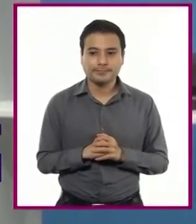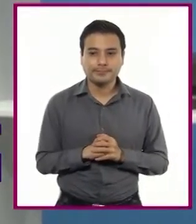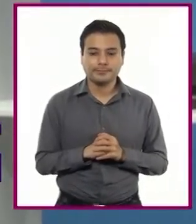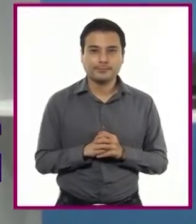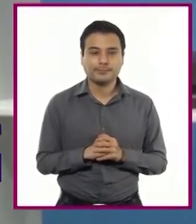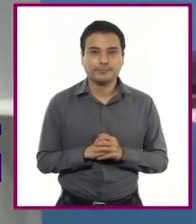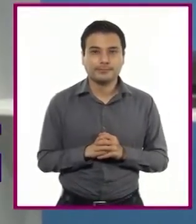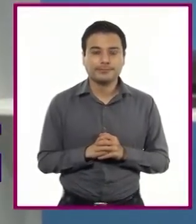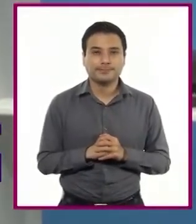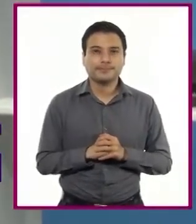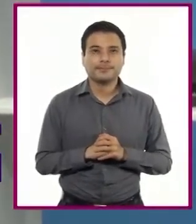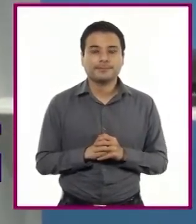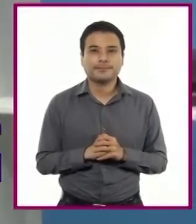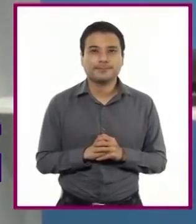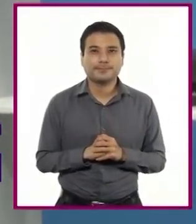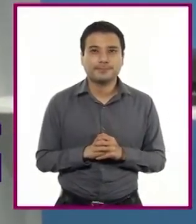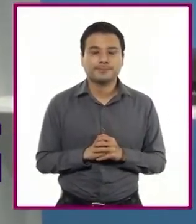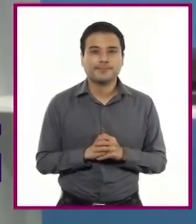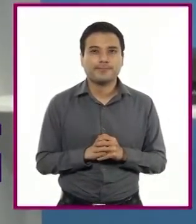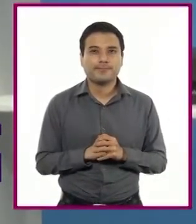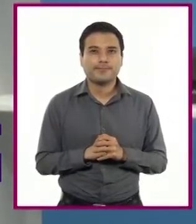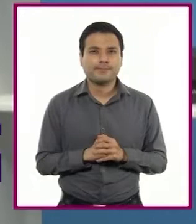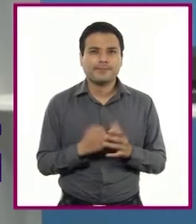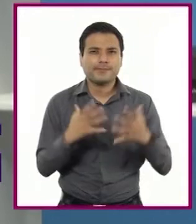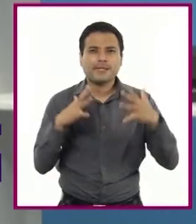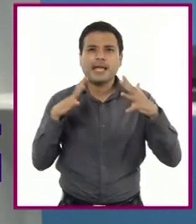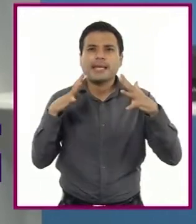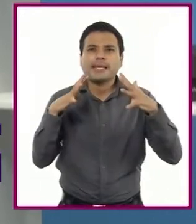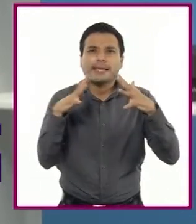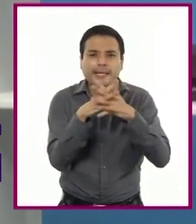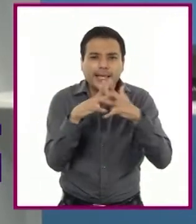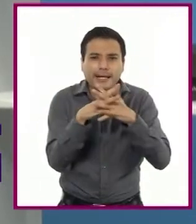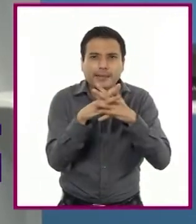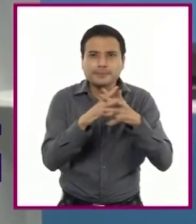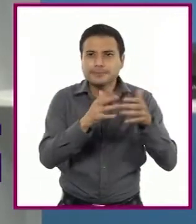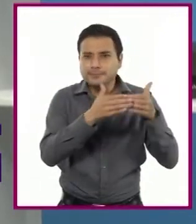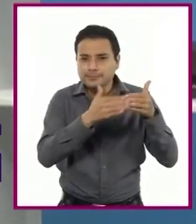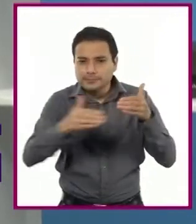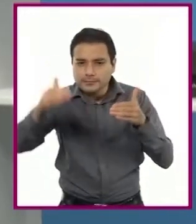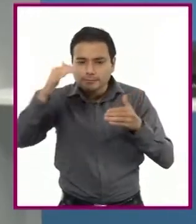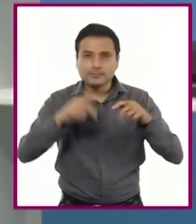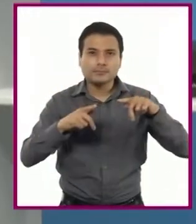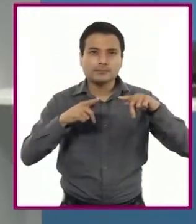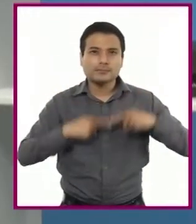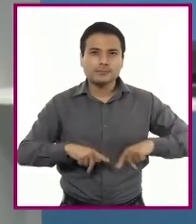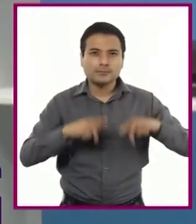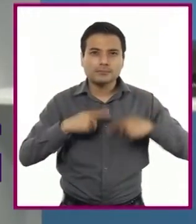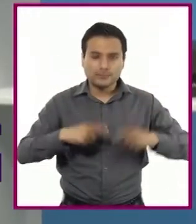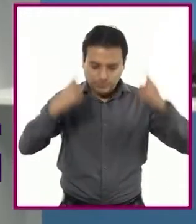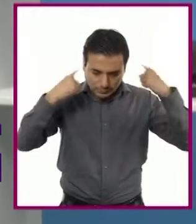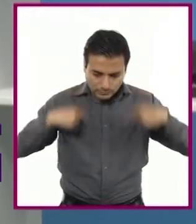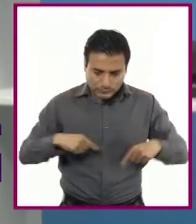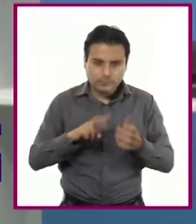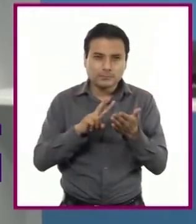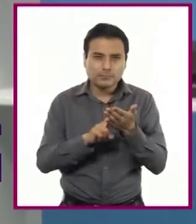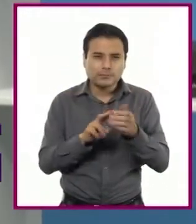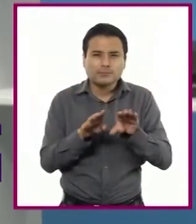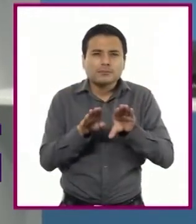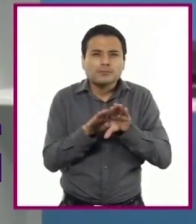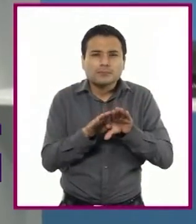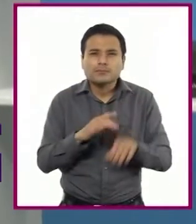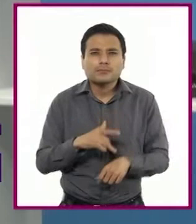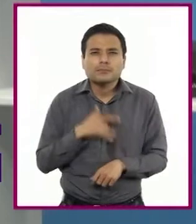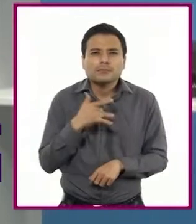¿Cuáles son las consecuencias de cualquier guerra para la integridad y dignidad humana? ¿Por qué es importante